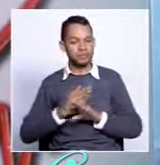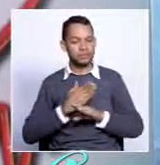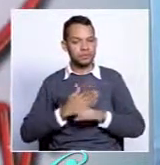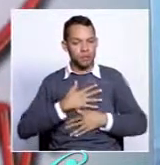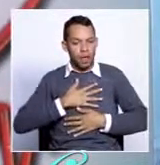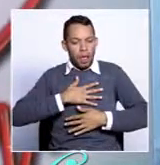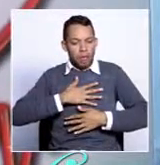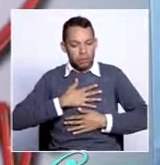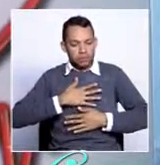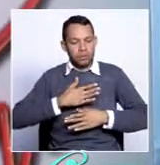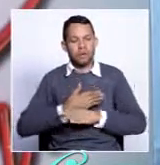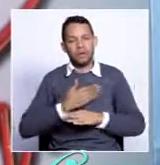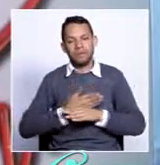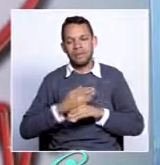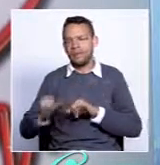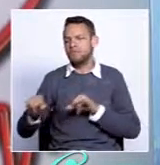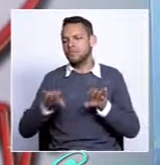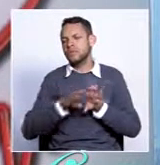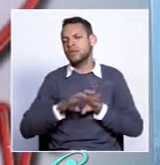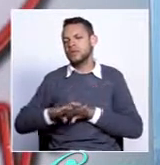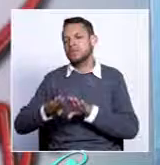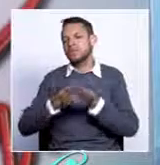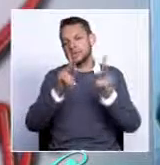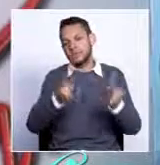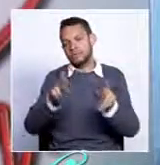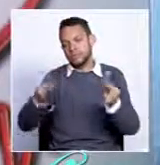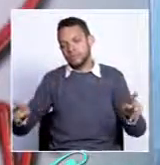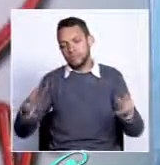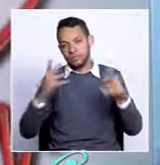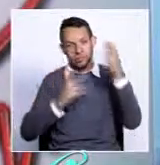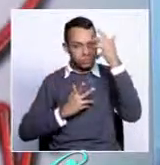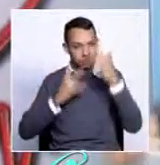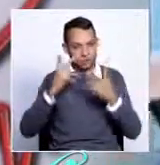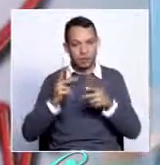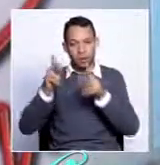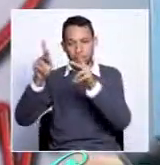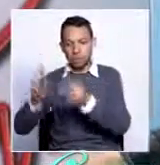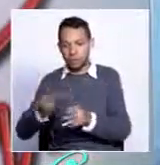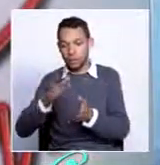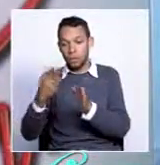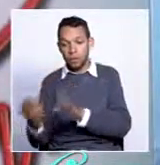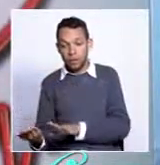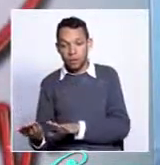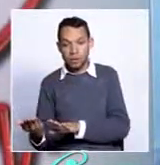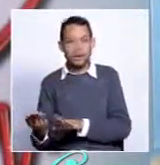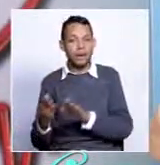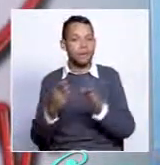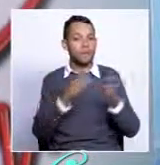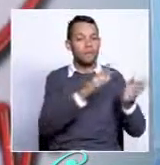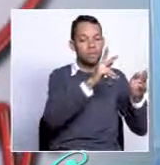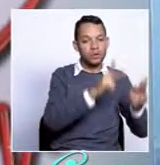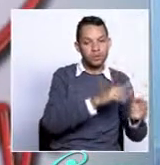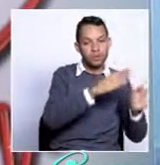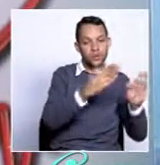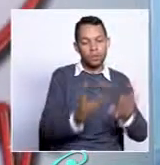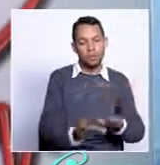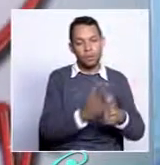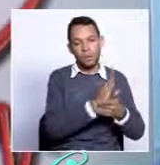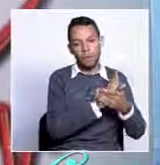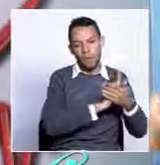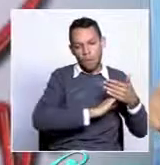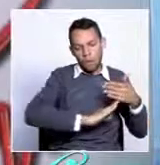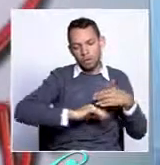diabetes y me ha tocado ser autopsia del más pobre y del más rico y cuando abrimos el intestino